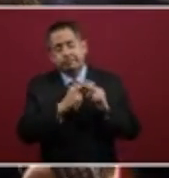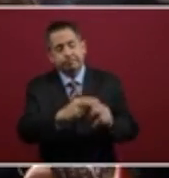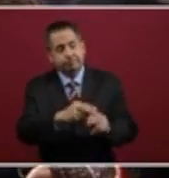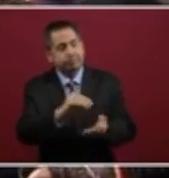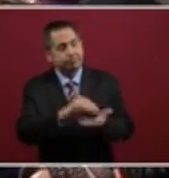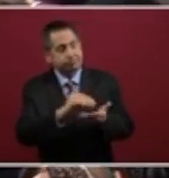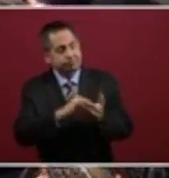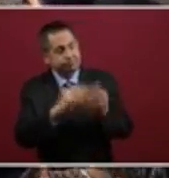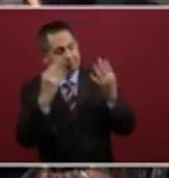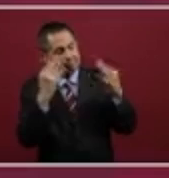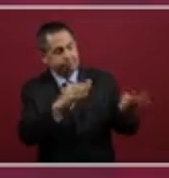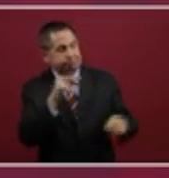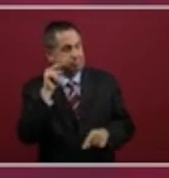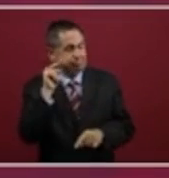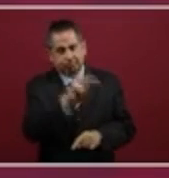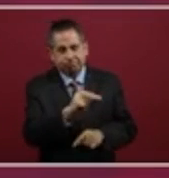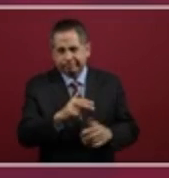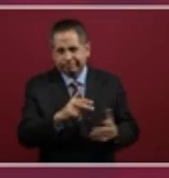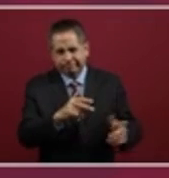y un